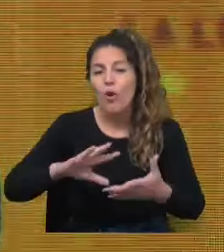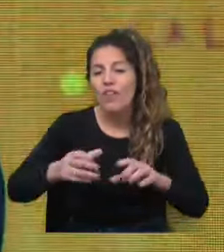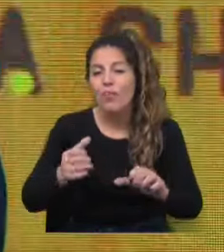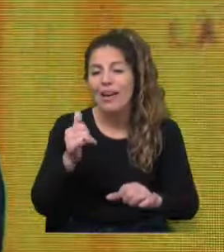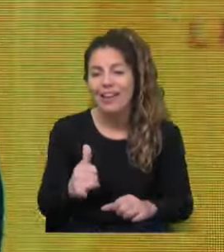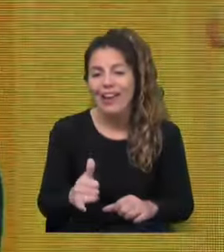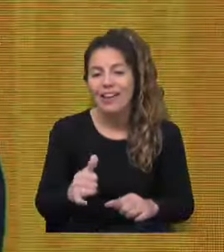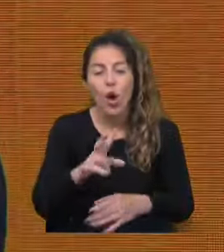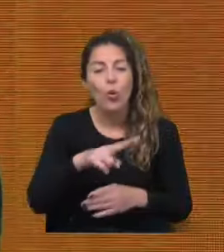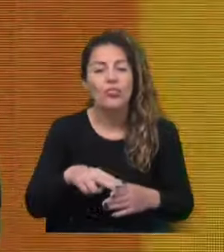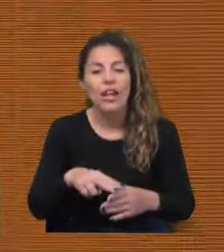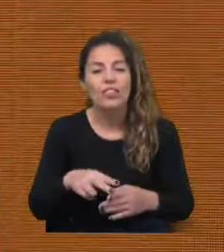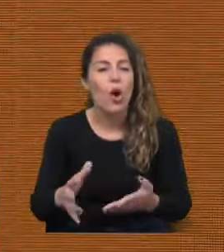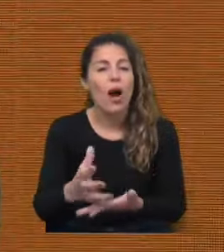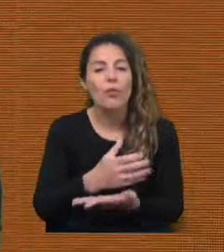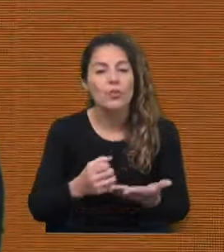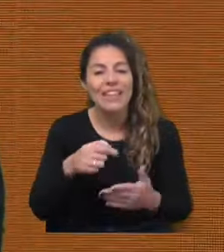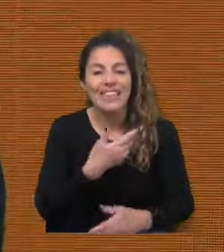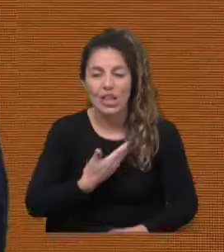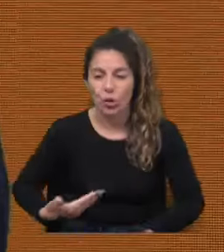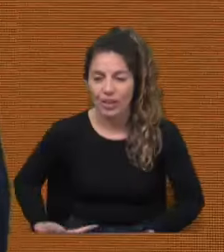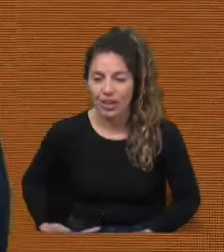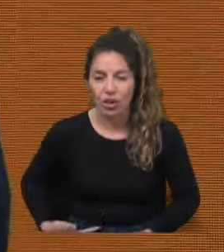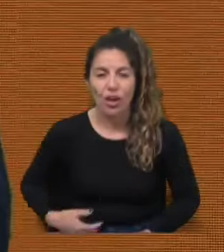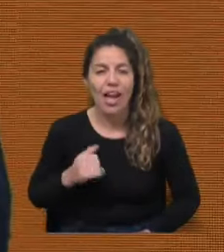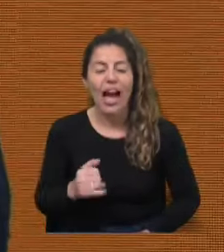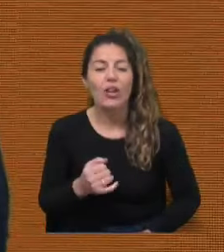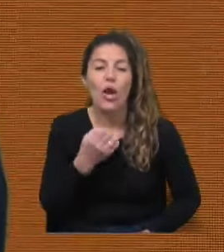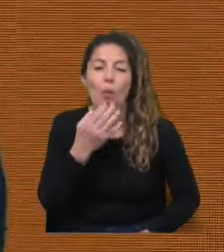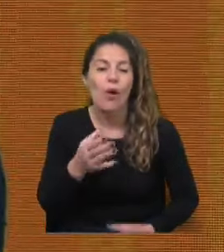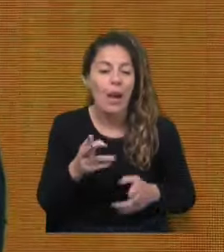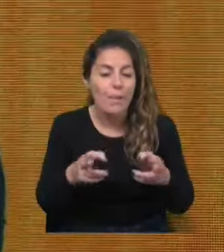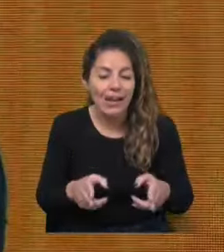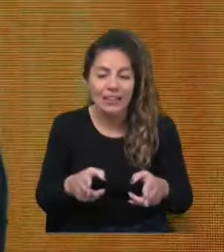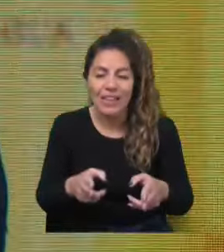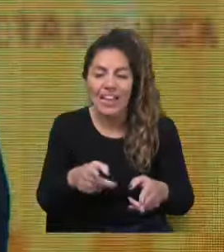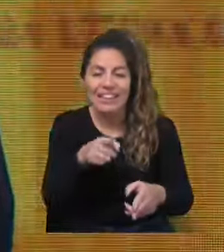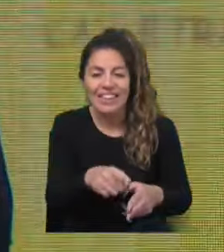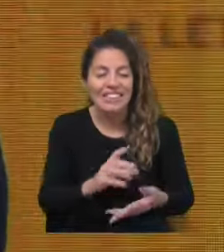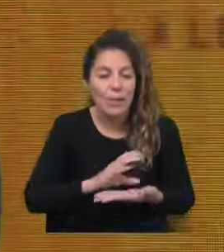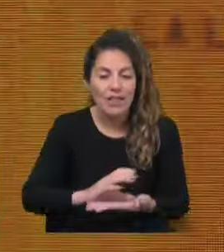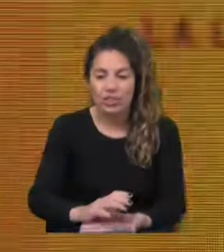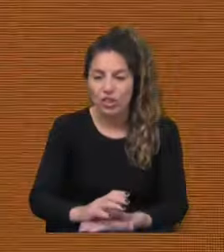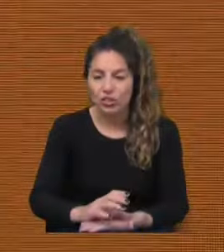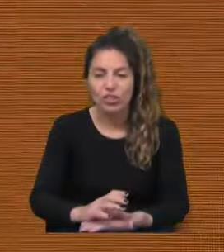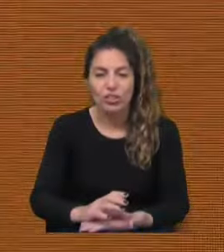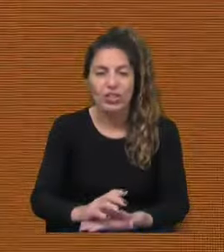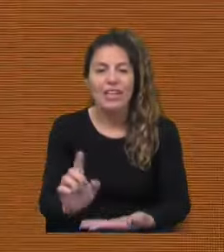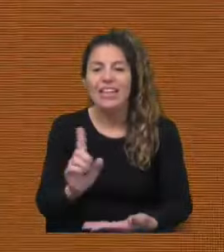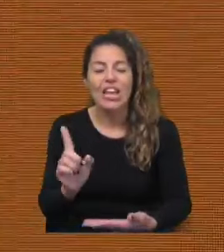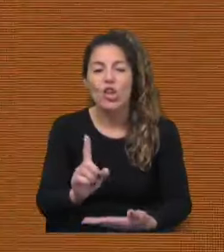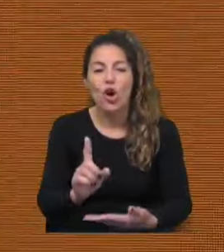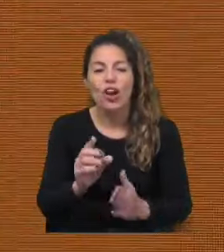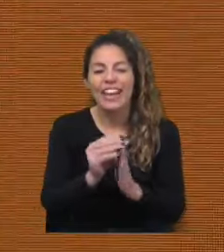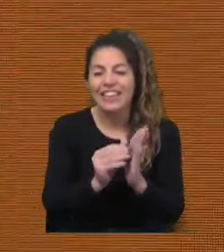hay utilizado abusivamente este gobierno, hay una buena parte de esa inversión que no está